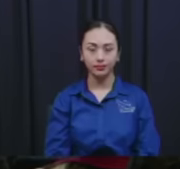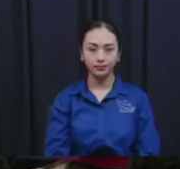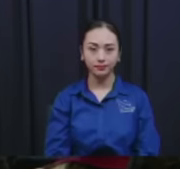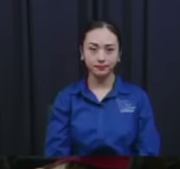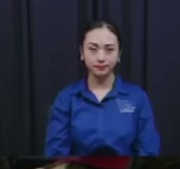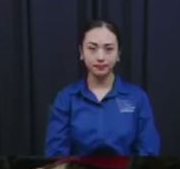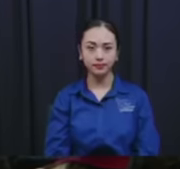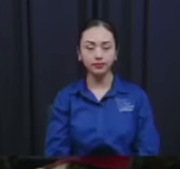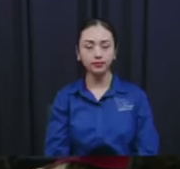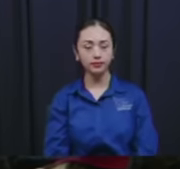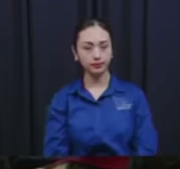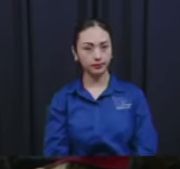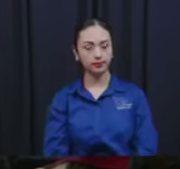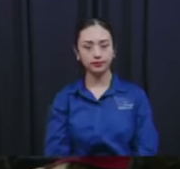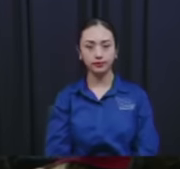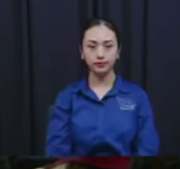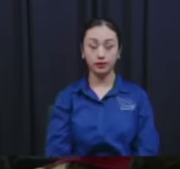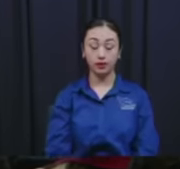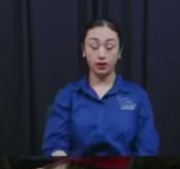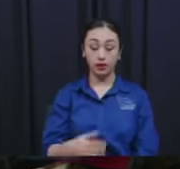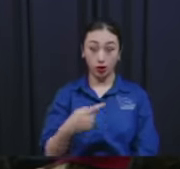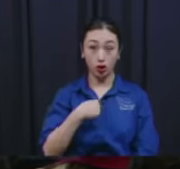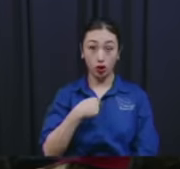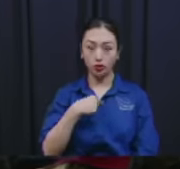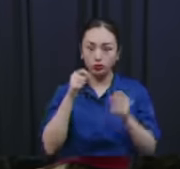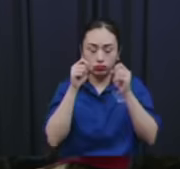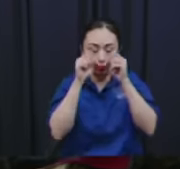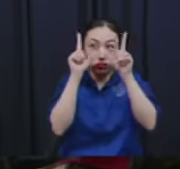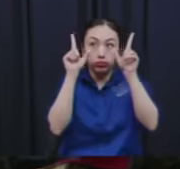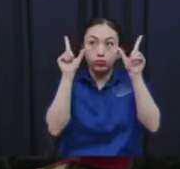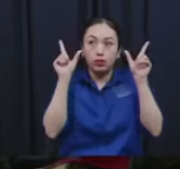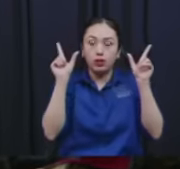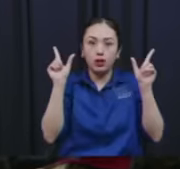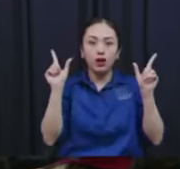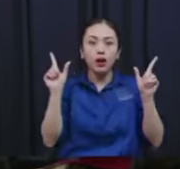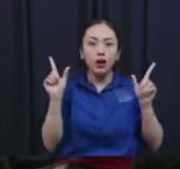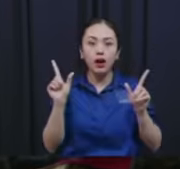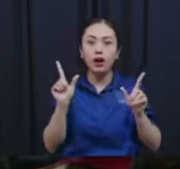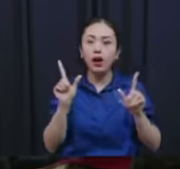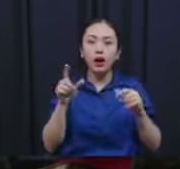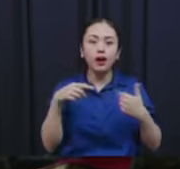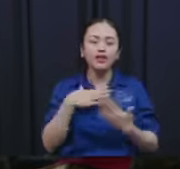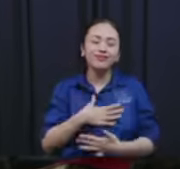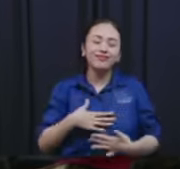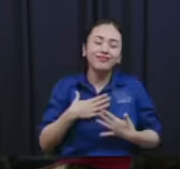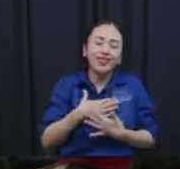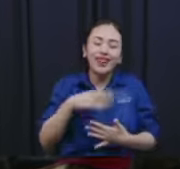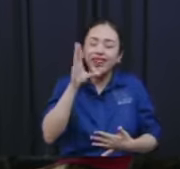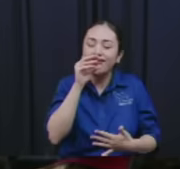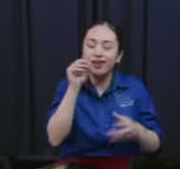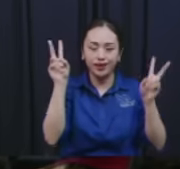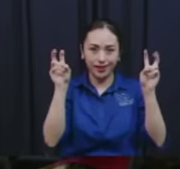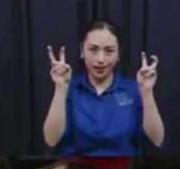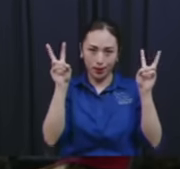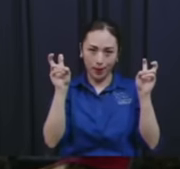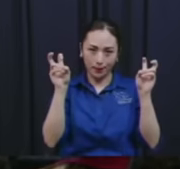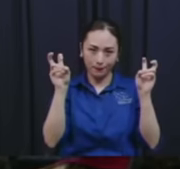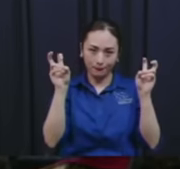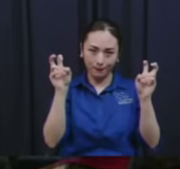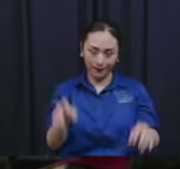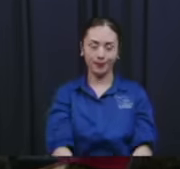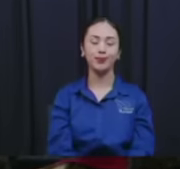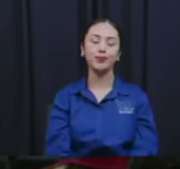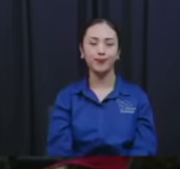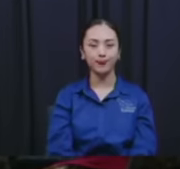Bueno a mí me impresiona eso mucho Perdone que me deleite en esto Me permite que continúe tiene